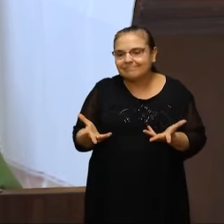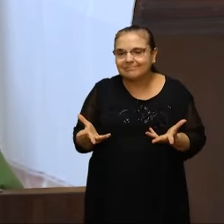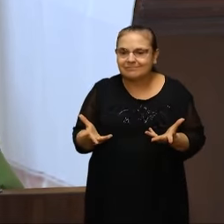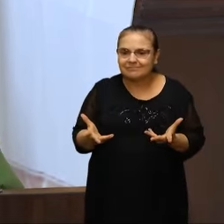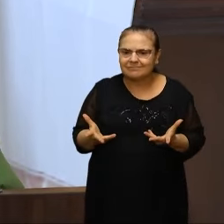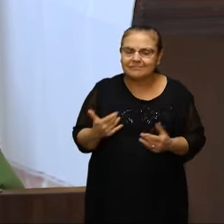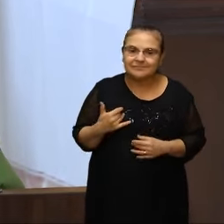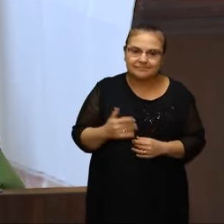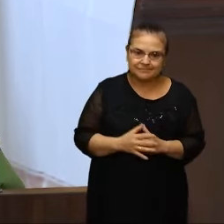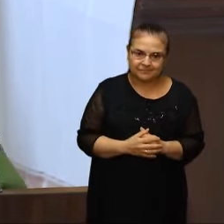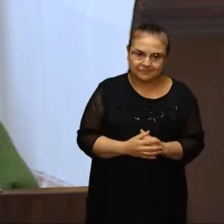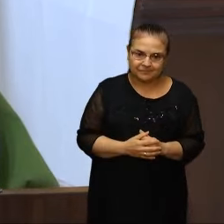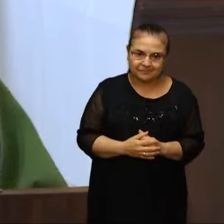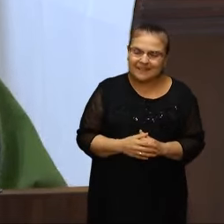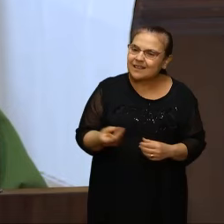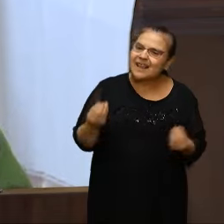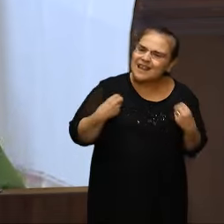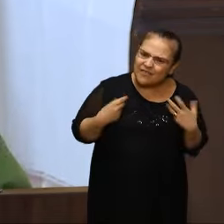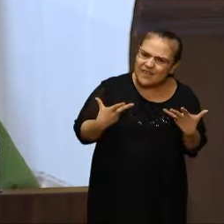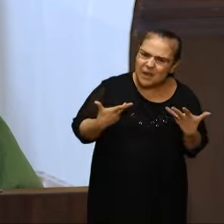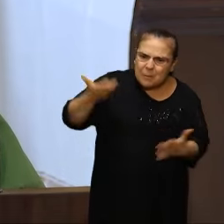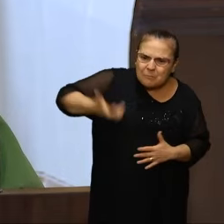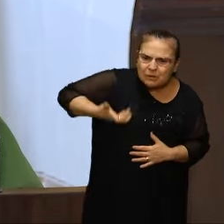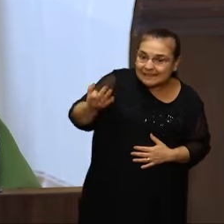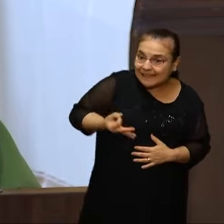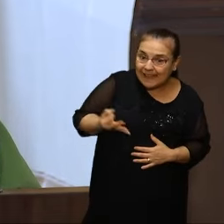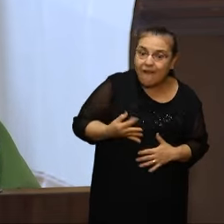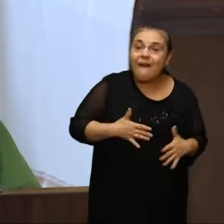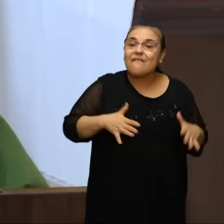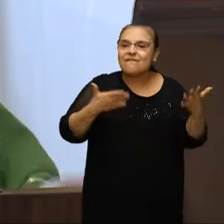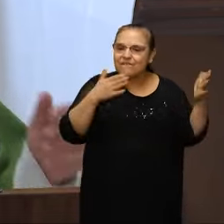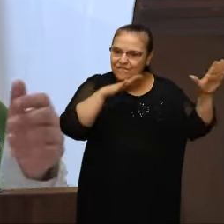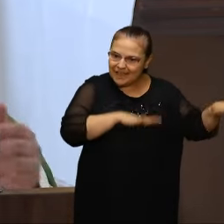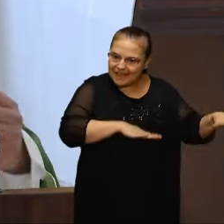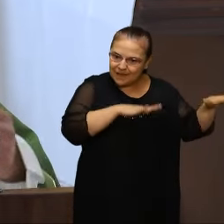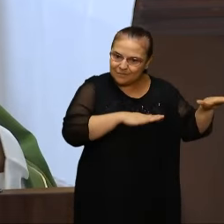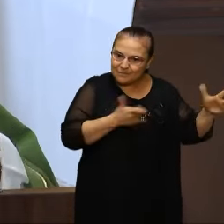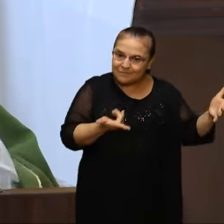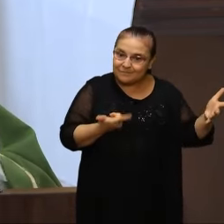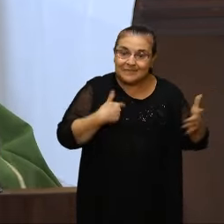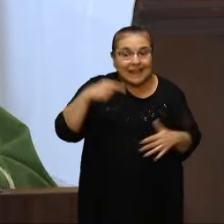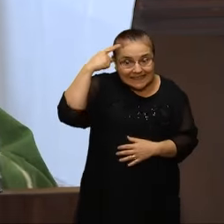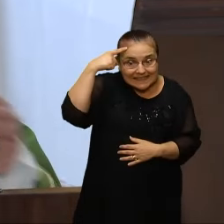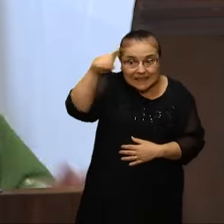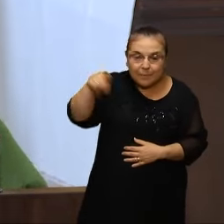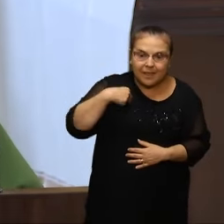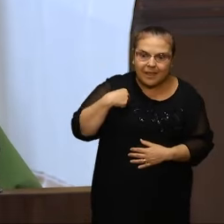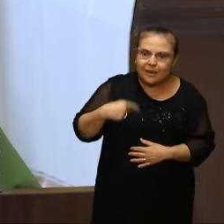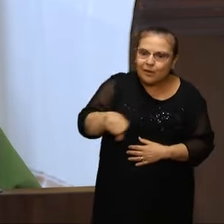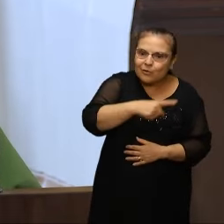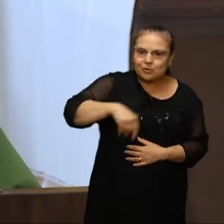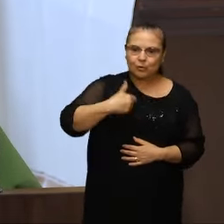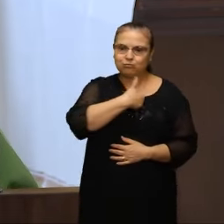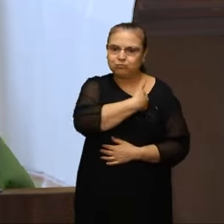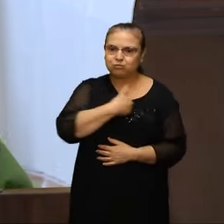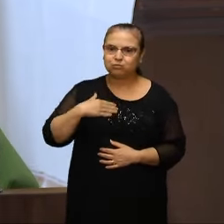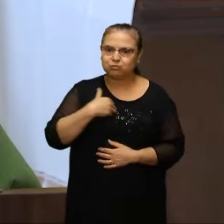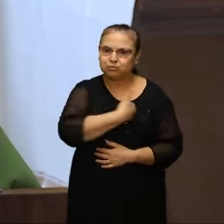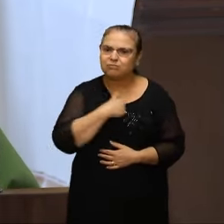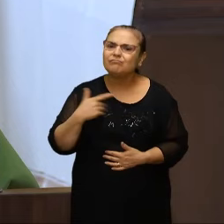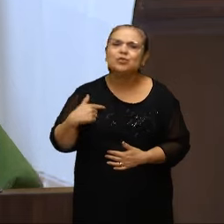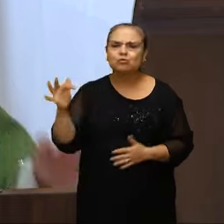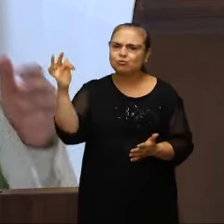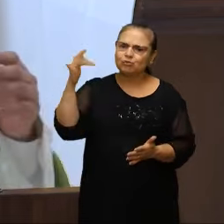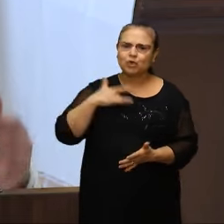has reconocido? En la vida lo importante es ser fieles. Es saber interpretar bien nuestro papel, lo que nos toca. Es